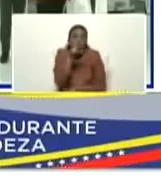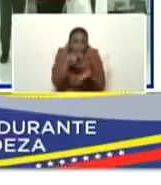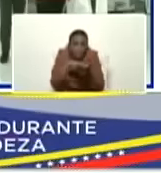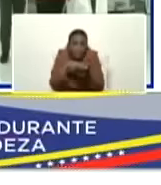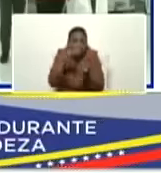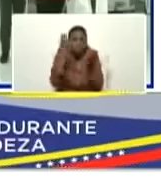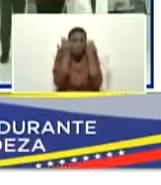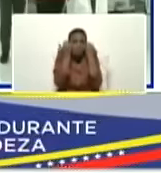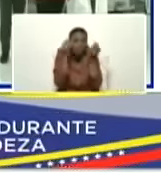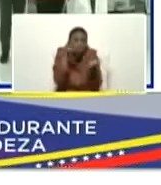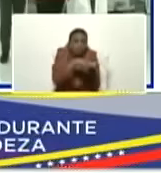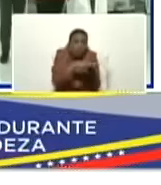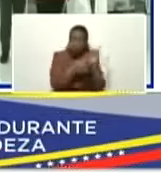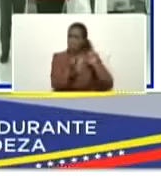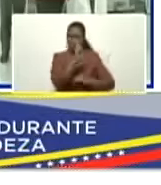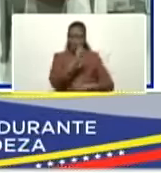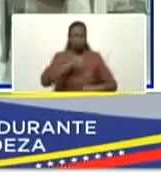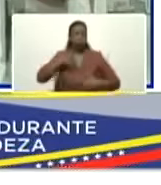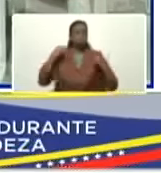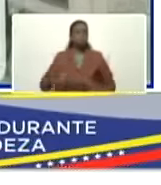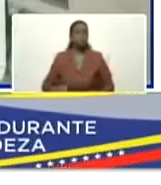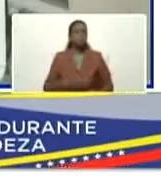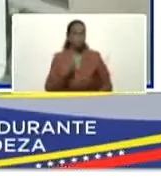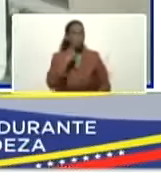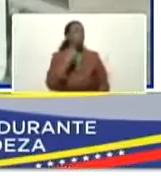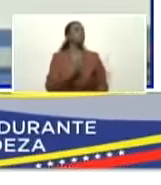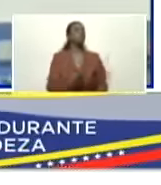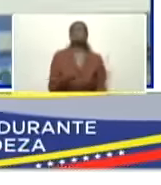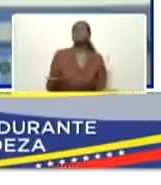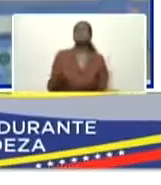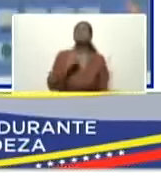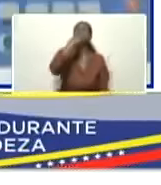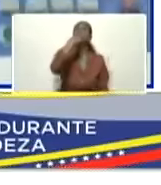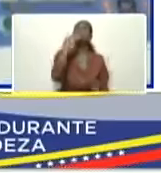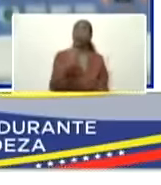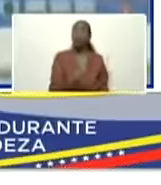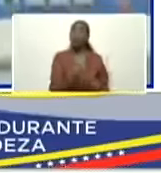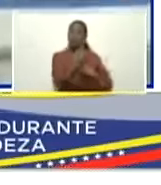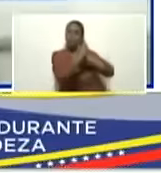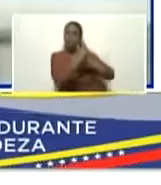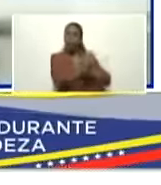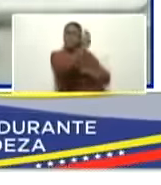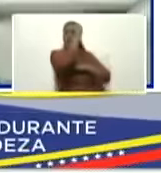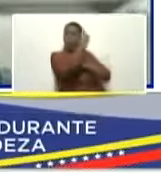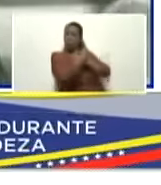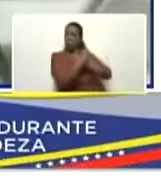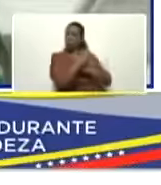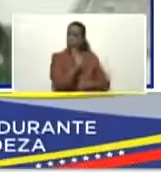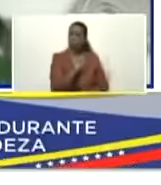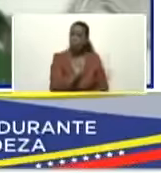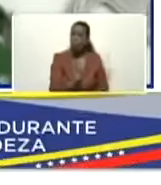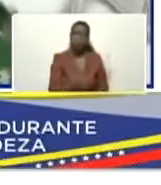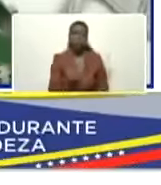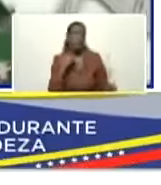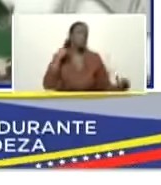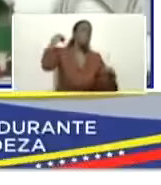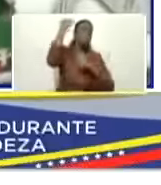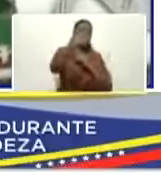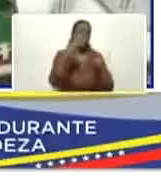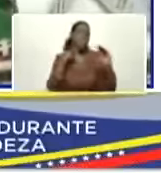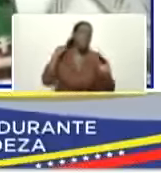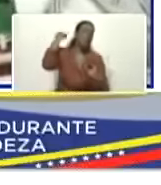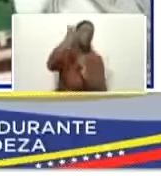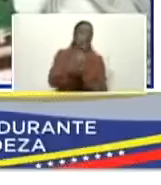un gringo ni a un europeo. Nunca se le ha bajado ni jamás se la bajaré. Nunca. Ellos no son superiores a nosotros, ninguno de ellos. Yo